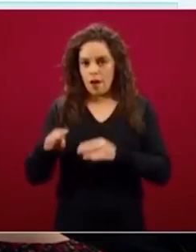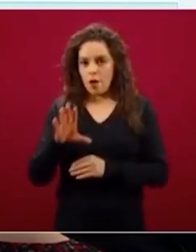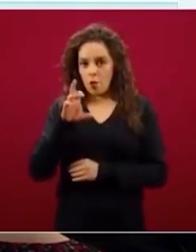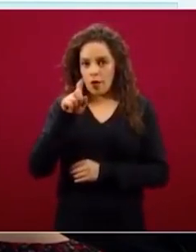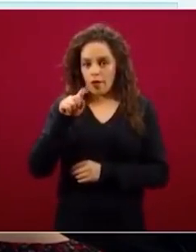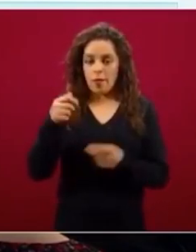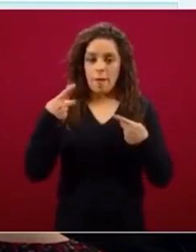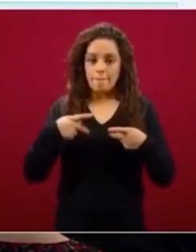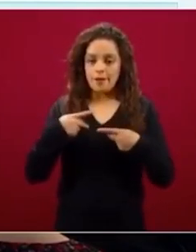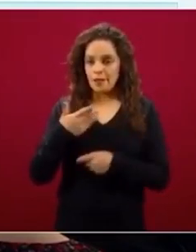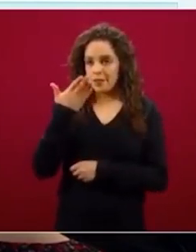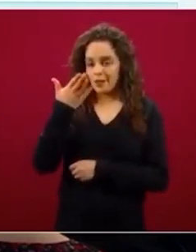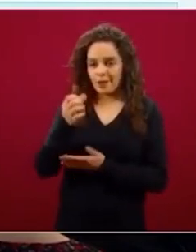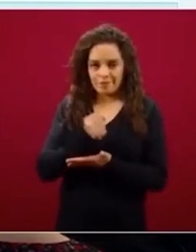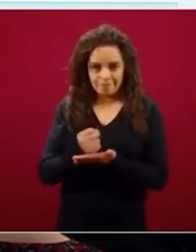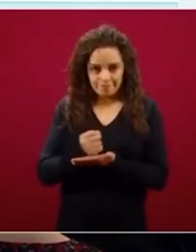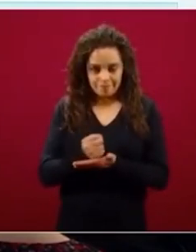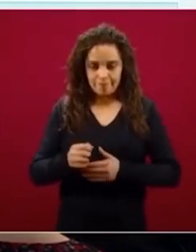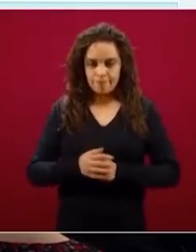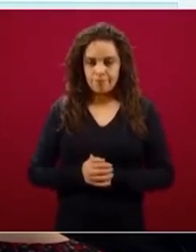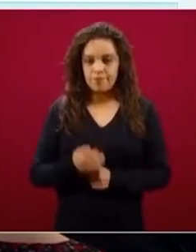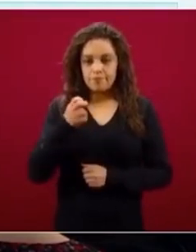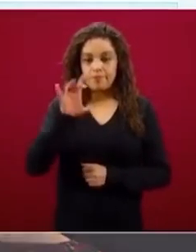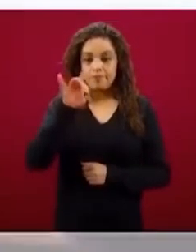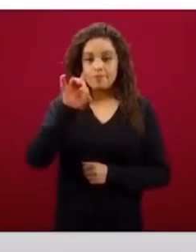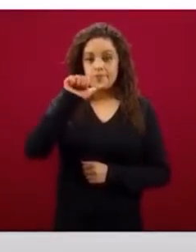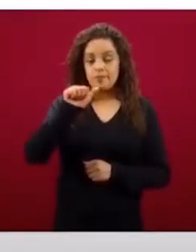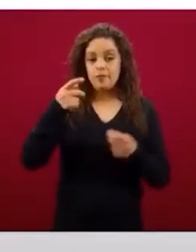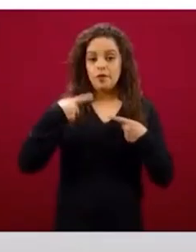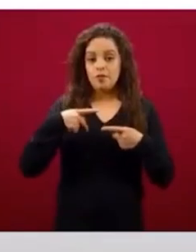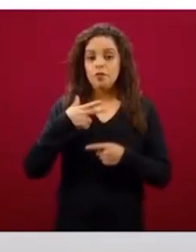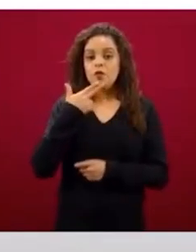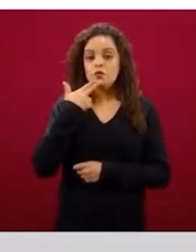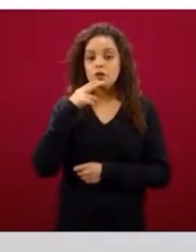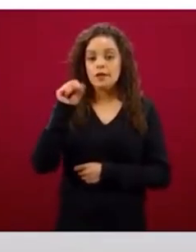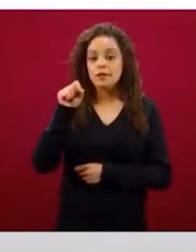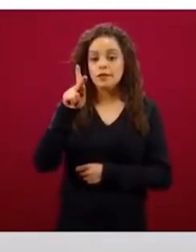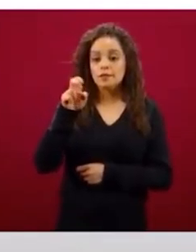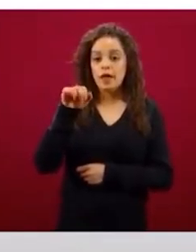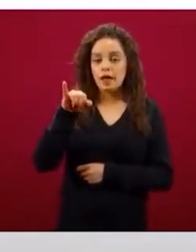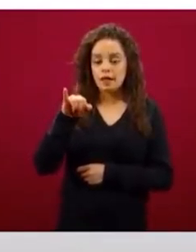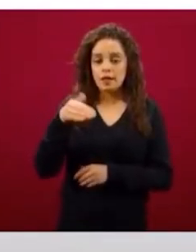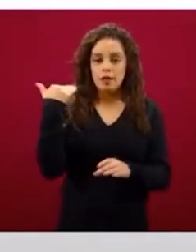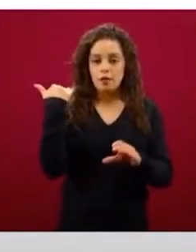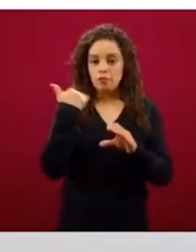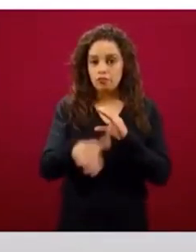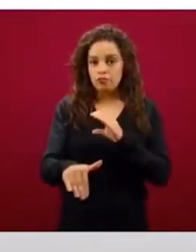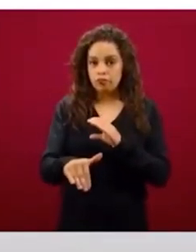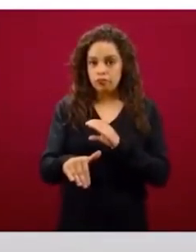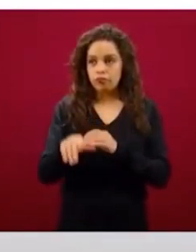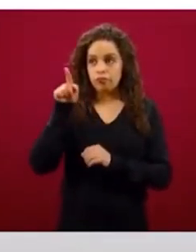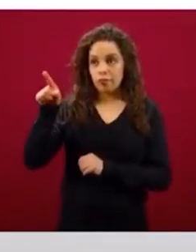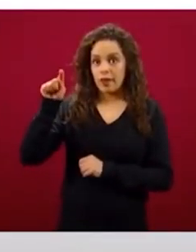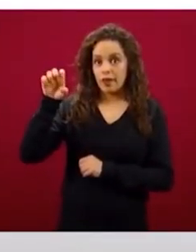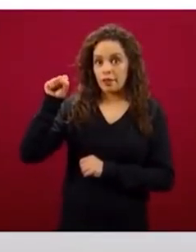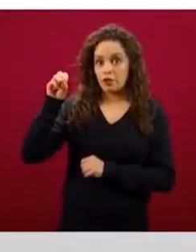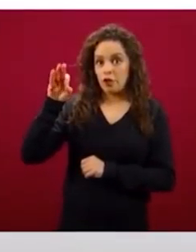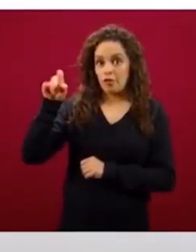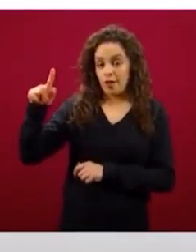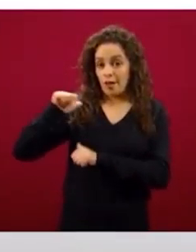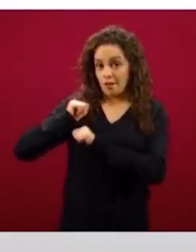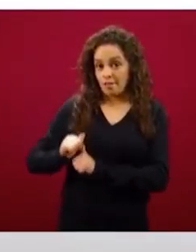esto es a través de 36 participantes del spei y la transferencia se hizo directamente desde la tesorería a las cuentas